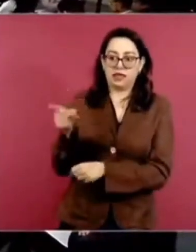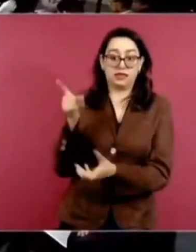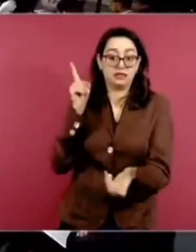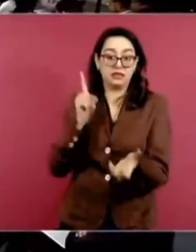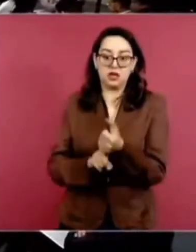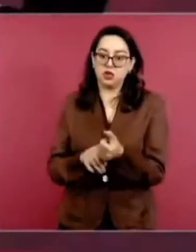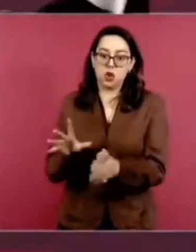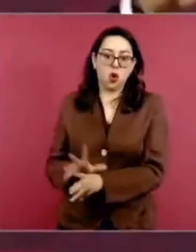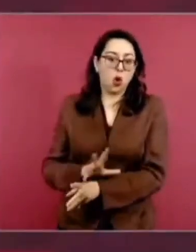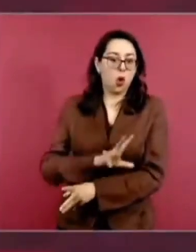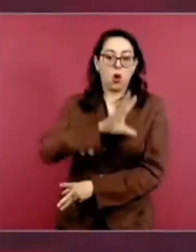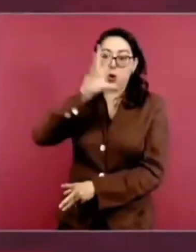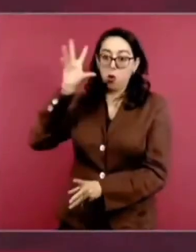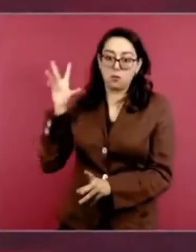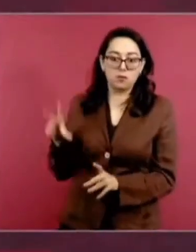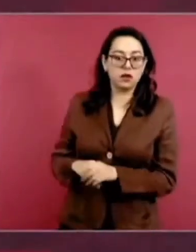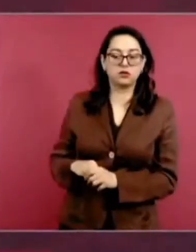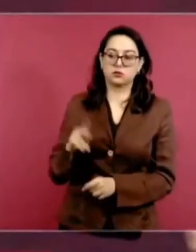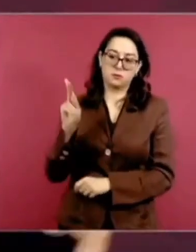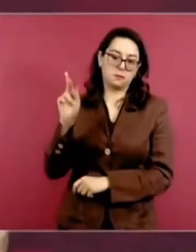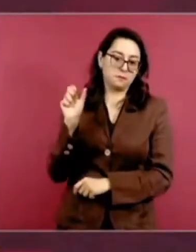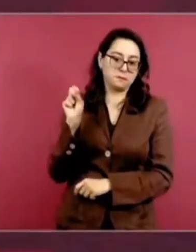empanizado por completo.